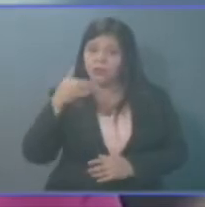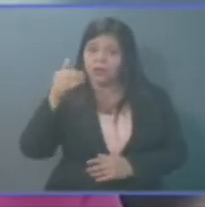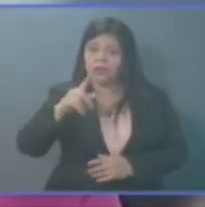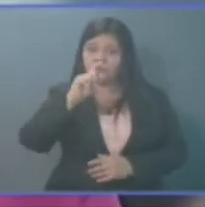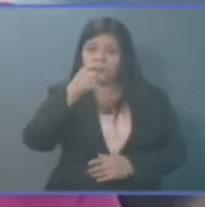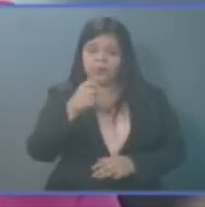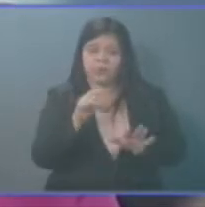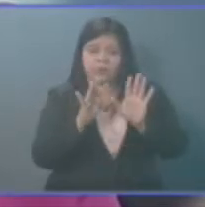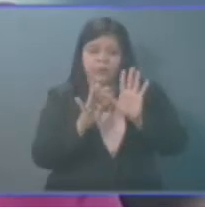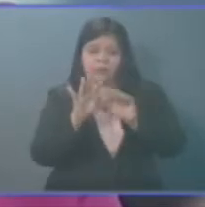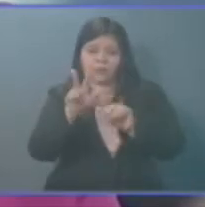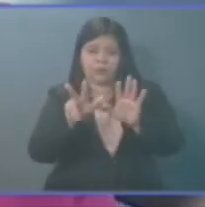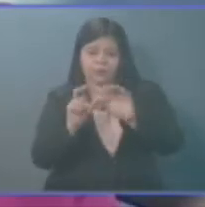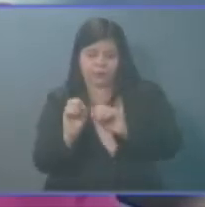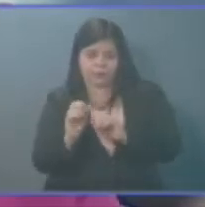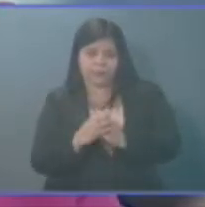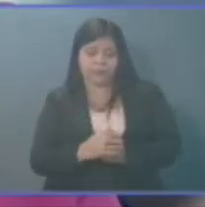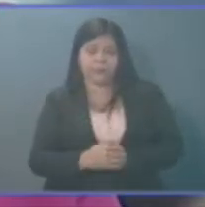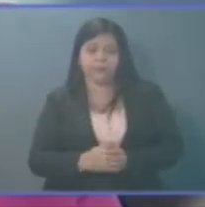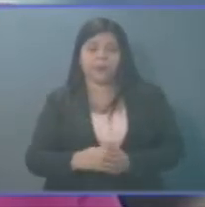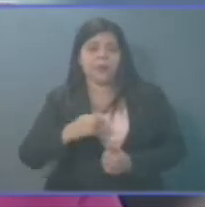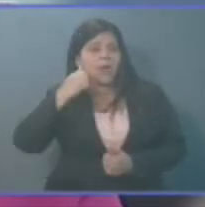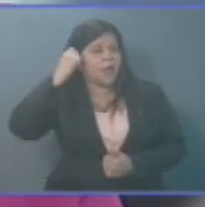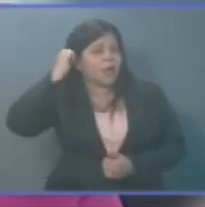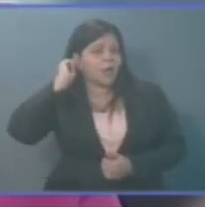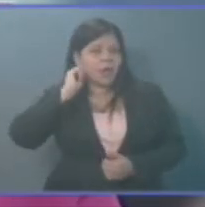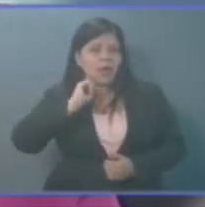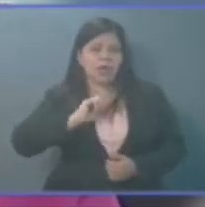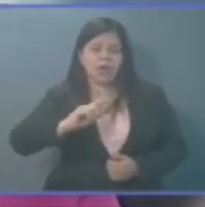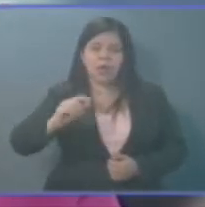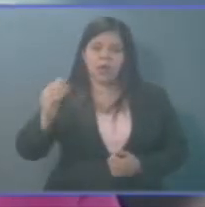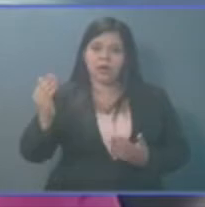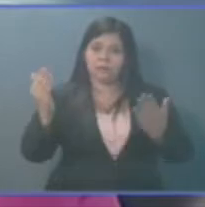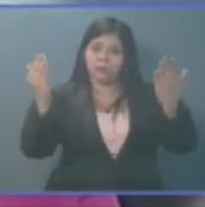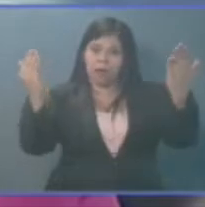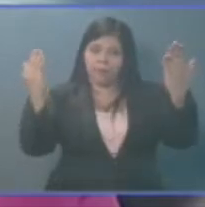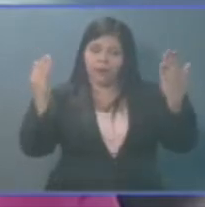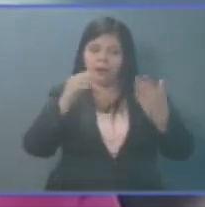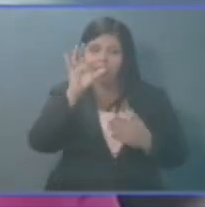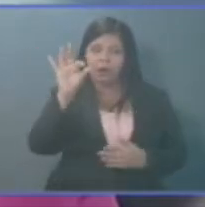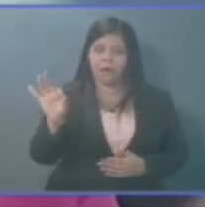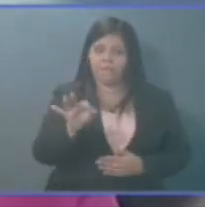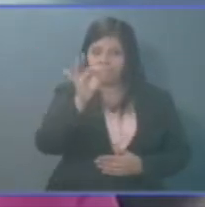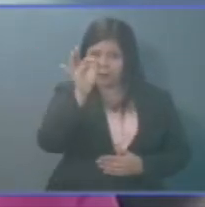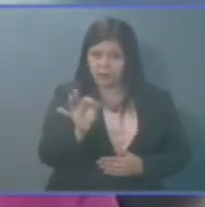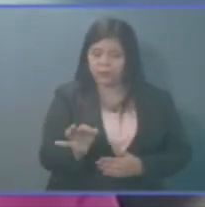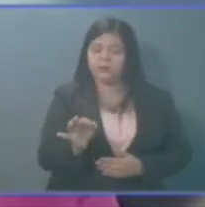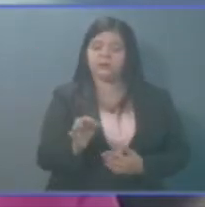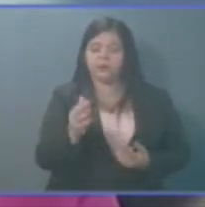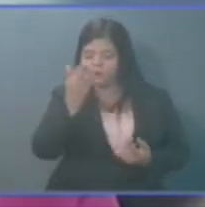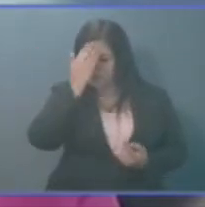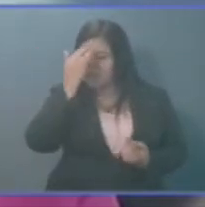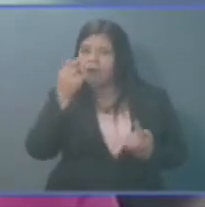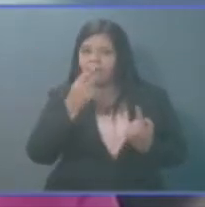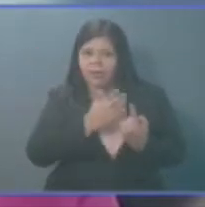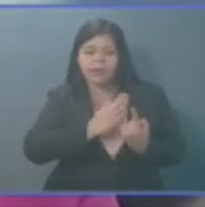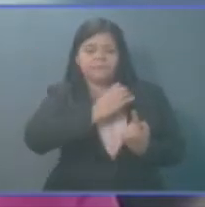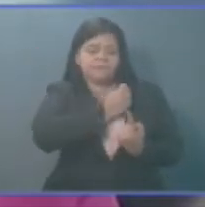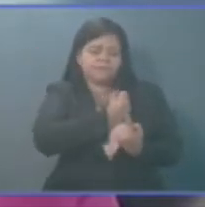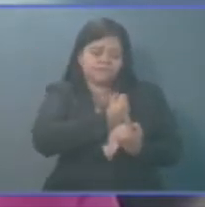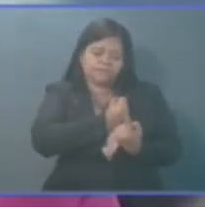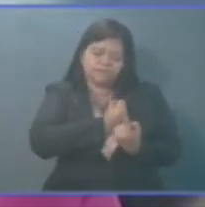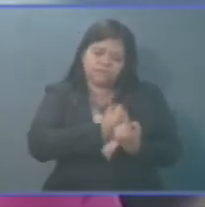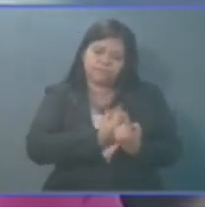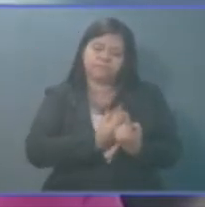1980, que el Papa Francisco ha reconocido el martirio del sacerdote Cosme